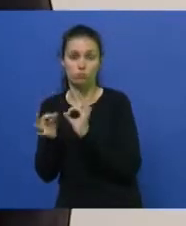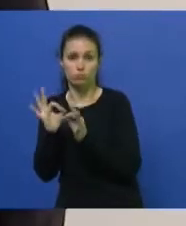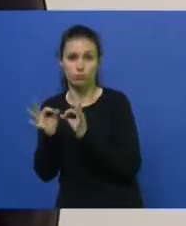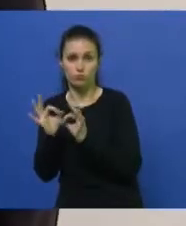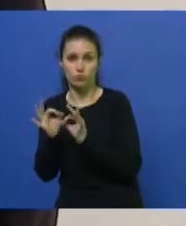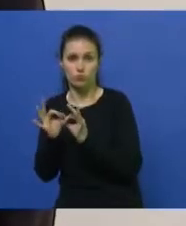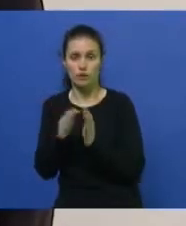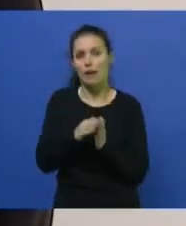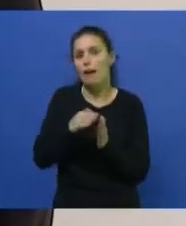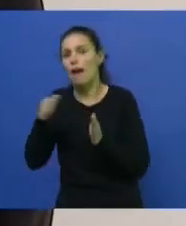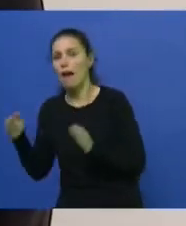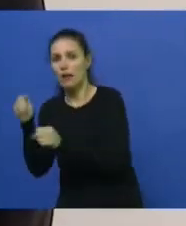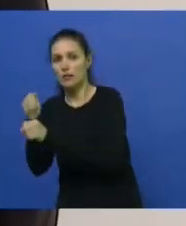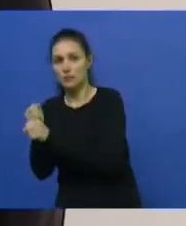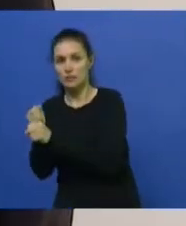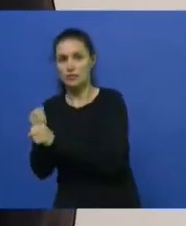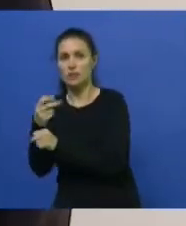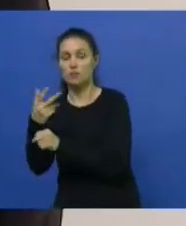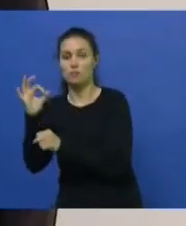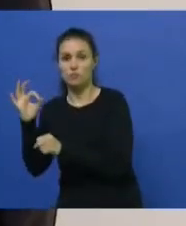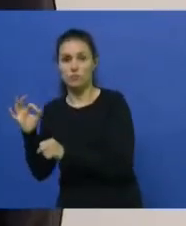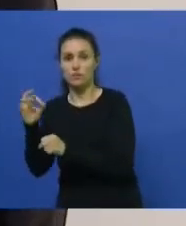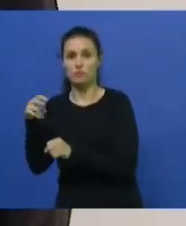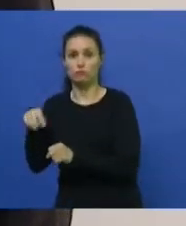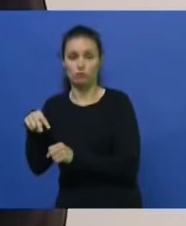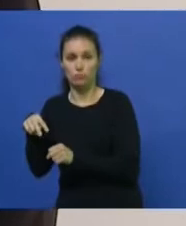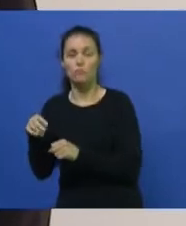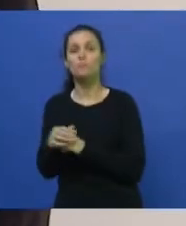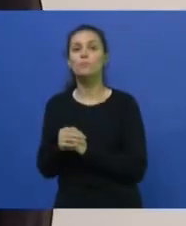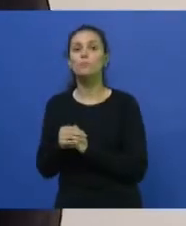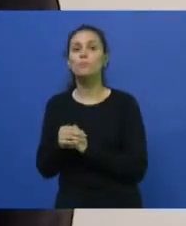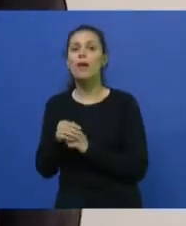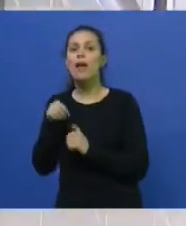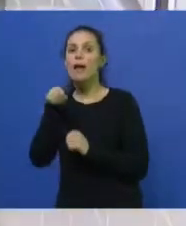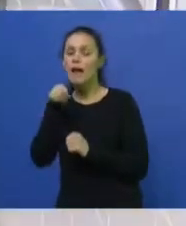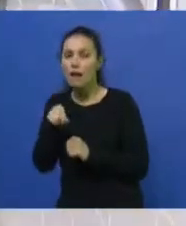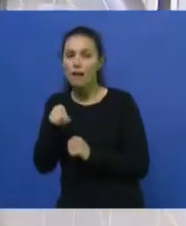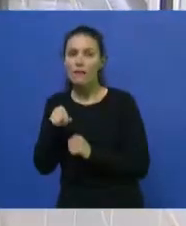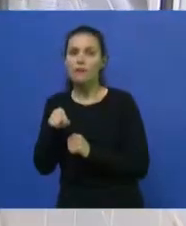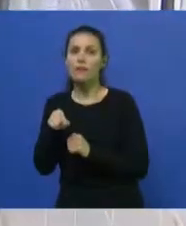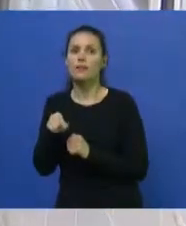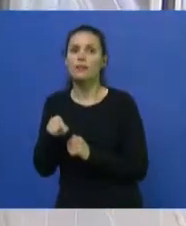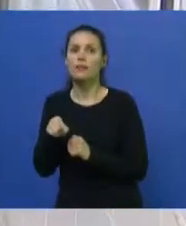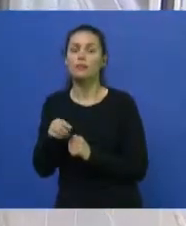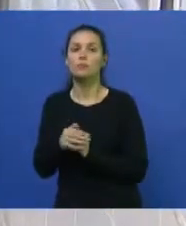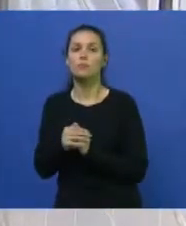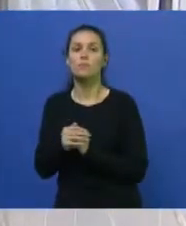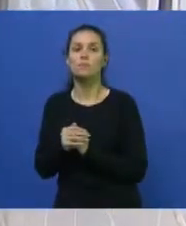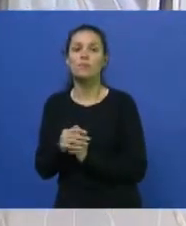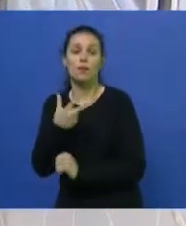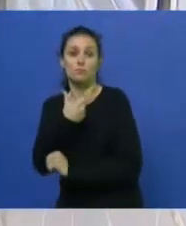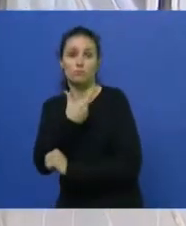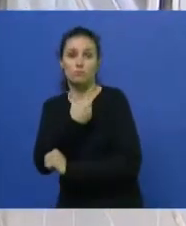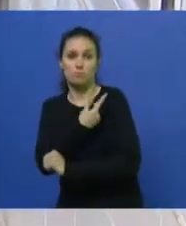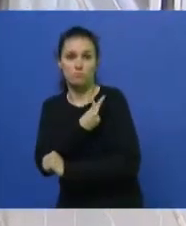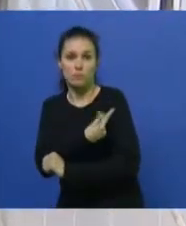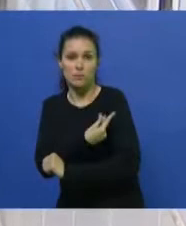hasta el 30 de noviembre vamos a incentivar una campaña que es nacional también de colocación de vacuna antisarampionosa y